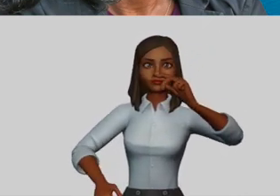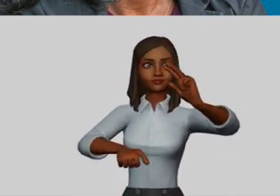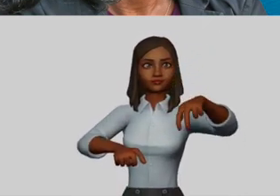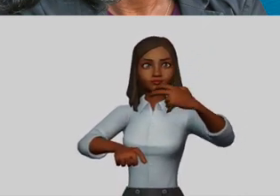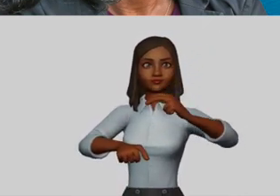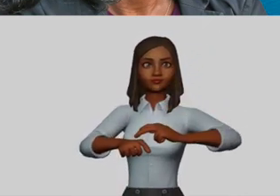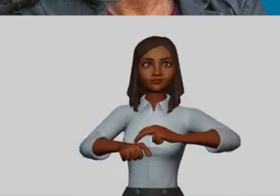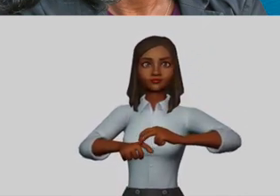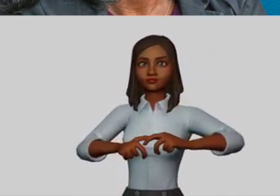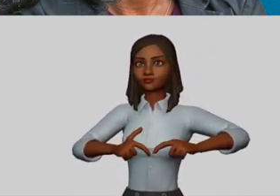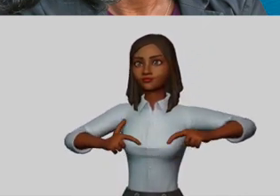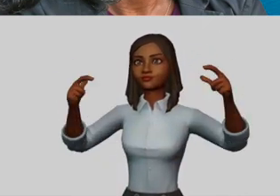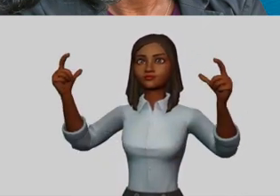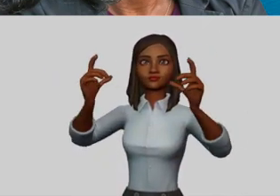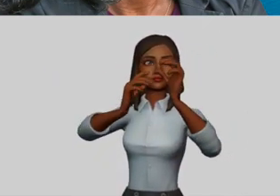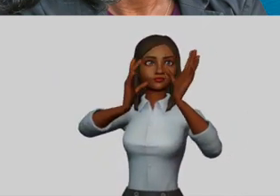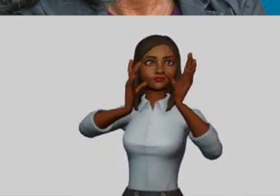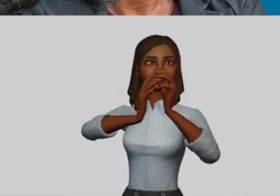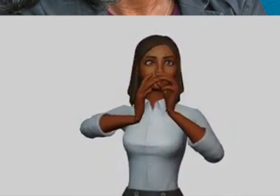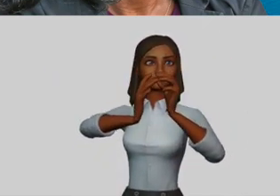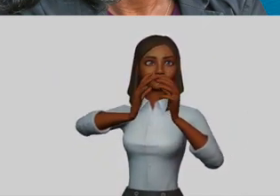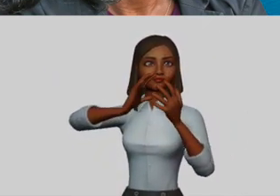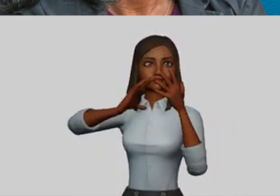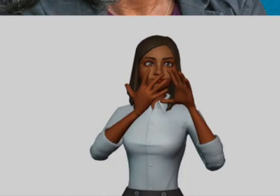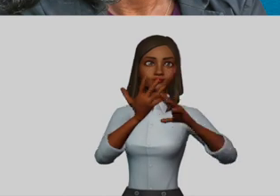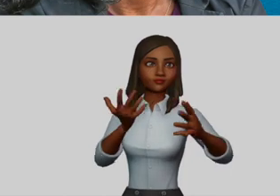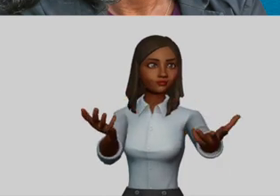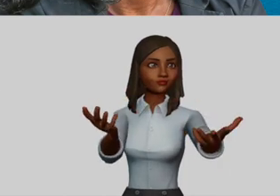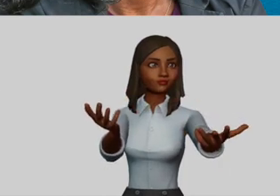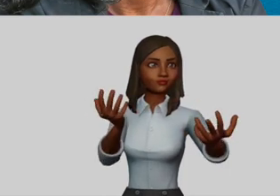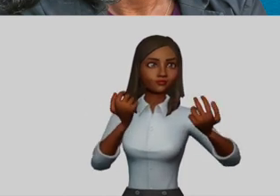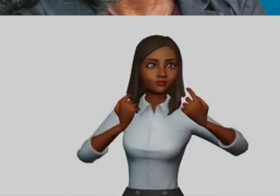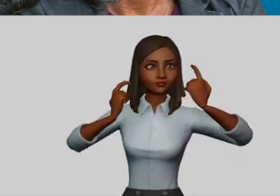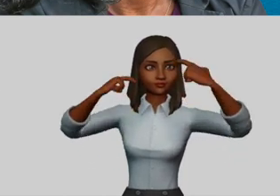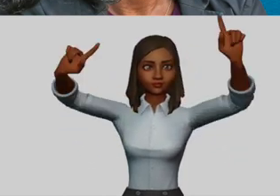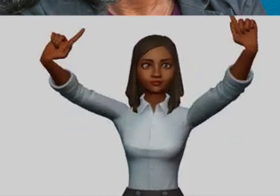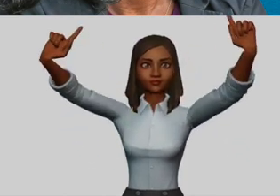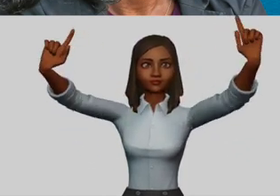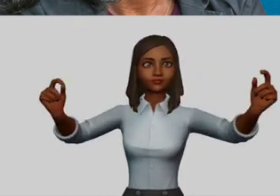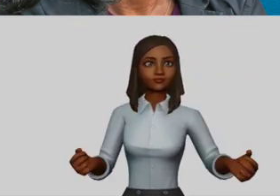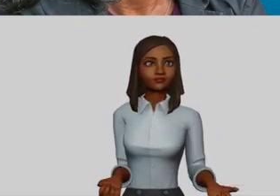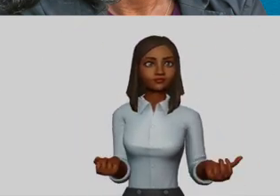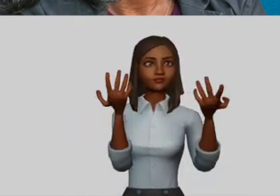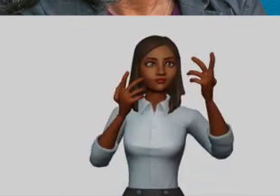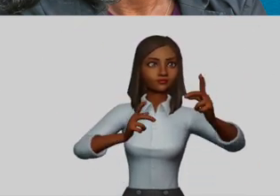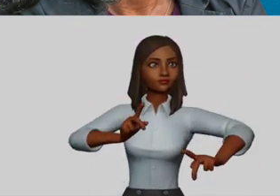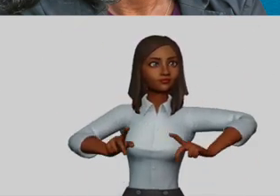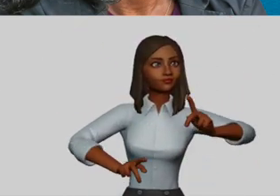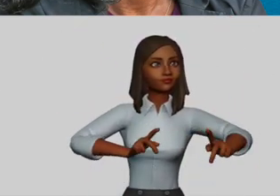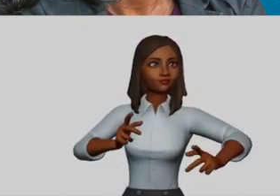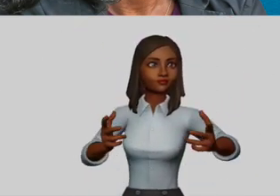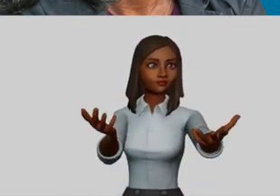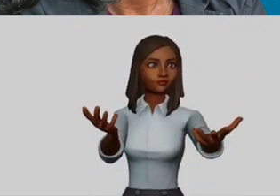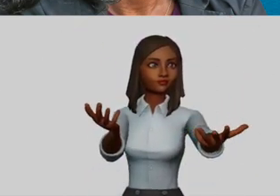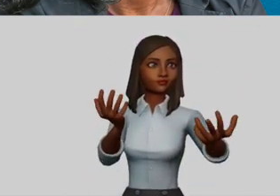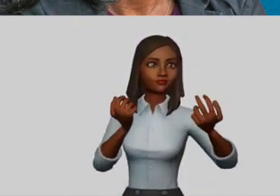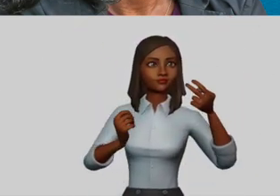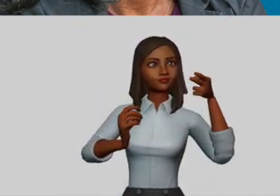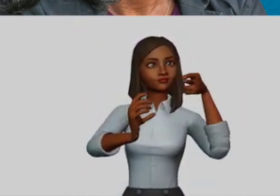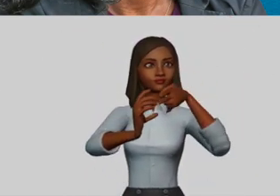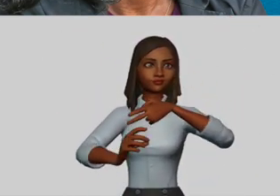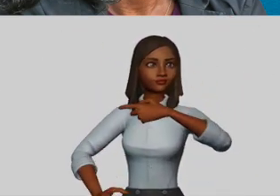eso, para mí, en los ojos, cuando tú le ves esos ojos brillar, que ellos dicen,